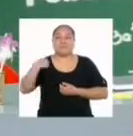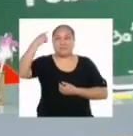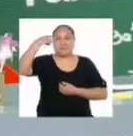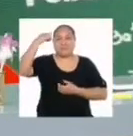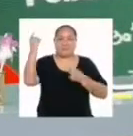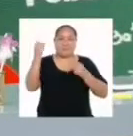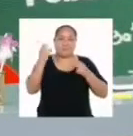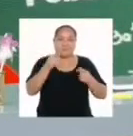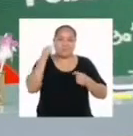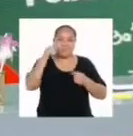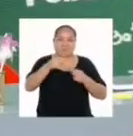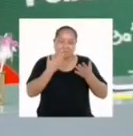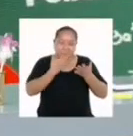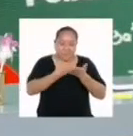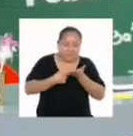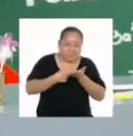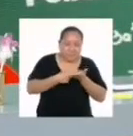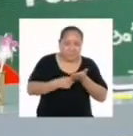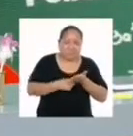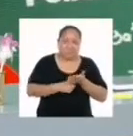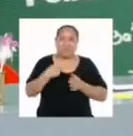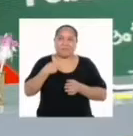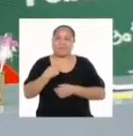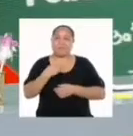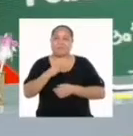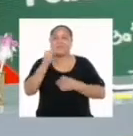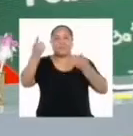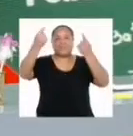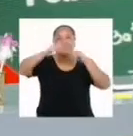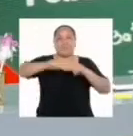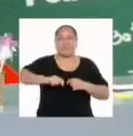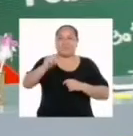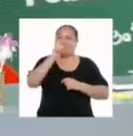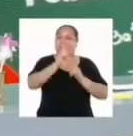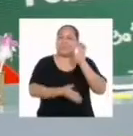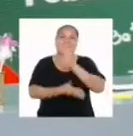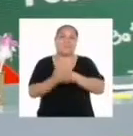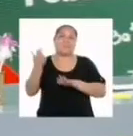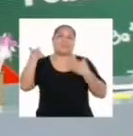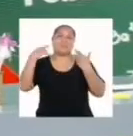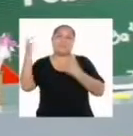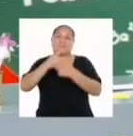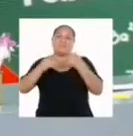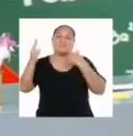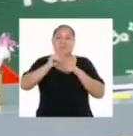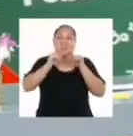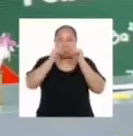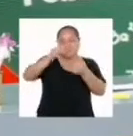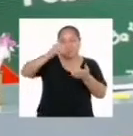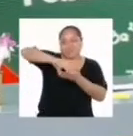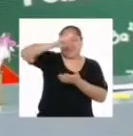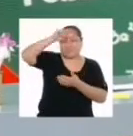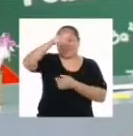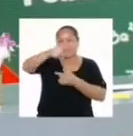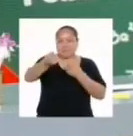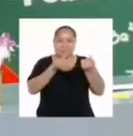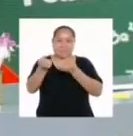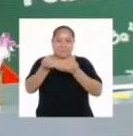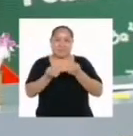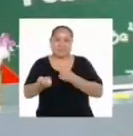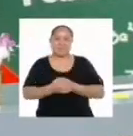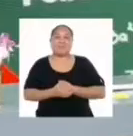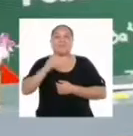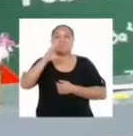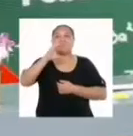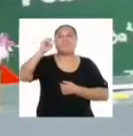Creo que ya debo apurarme con esas coordinaciones. Mientras lo hago, vayamos a un corte, pero no se muevan porque ya volvemos para seguir aprendiendo sobre la gestión